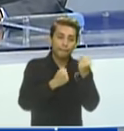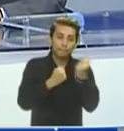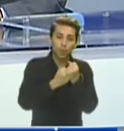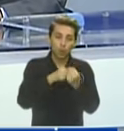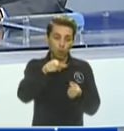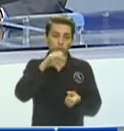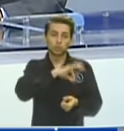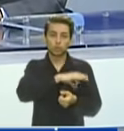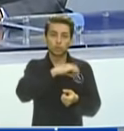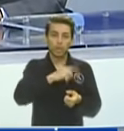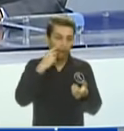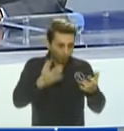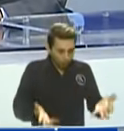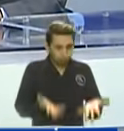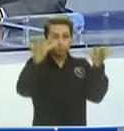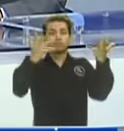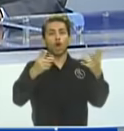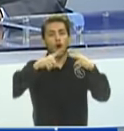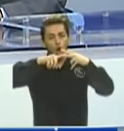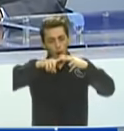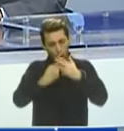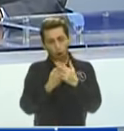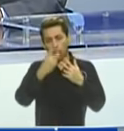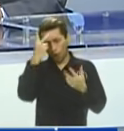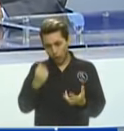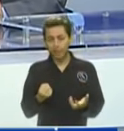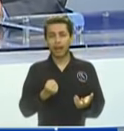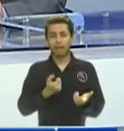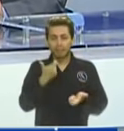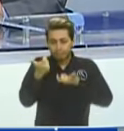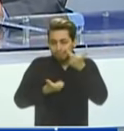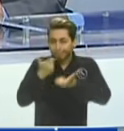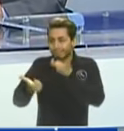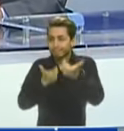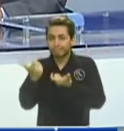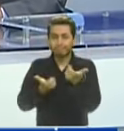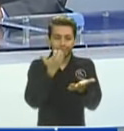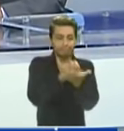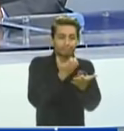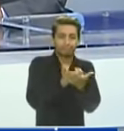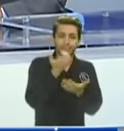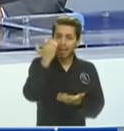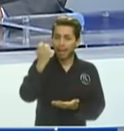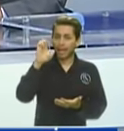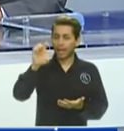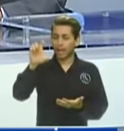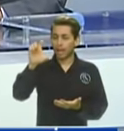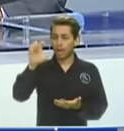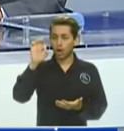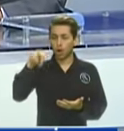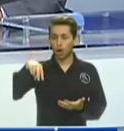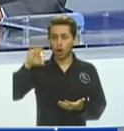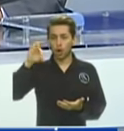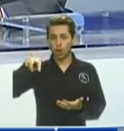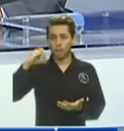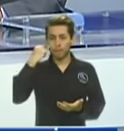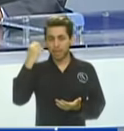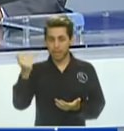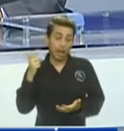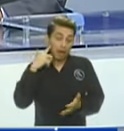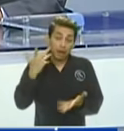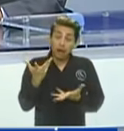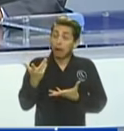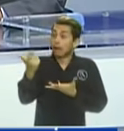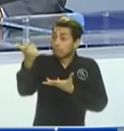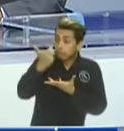a reactivar la economía. Va a haber una inyección de capital, la gente va a tener algo de pisto para ir a comprar, para ir a